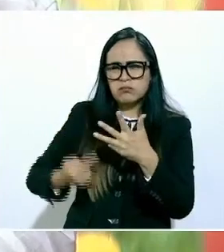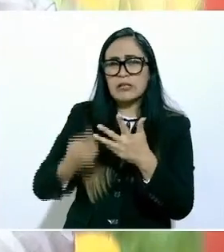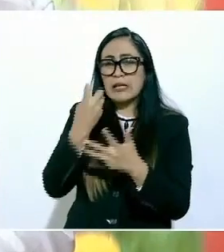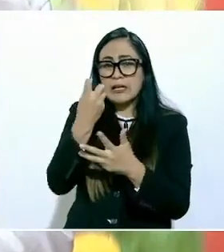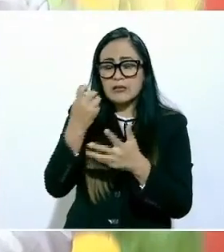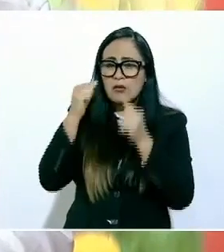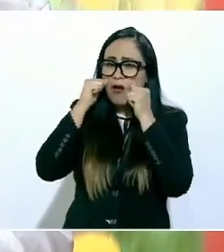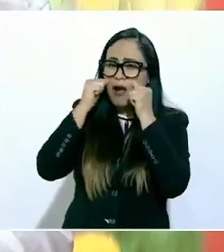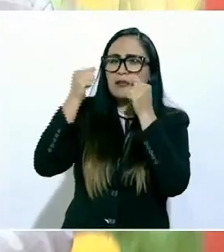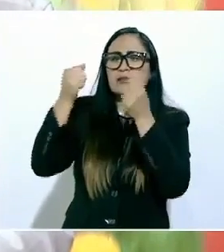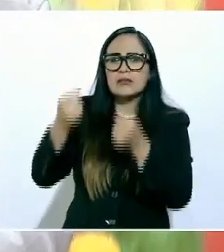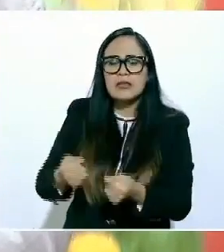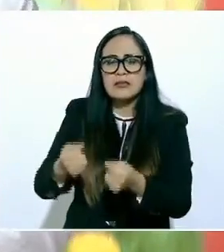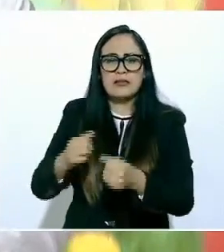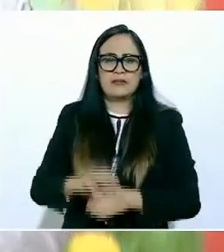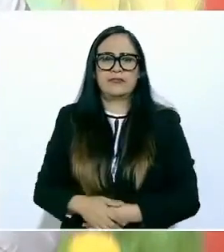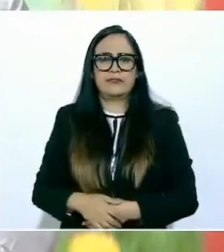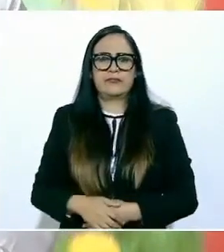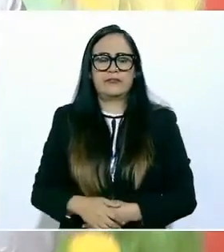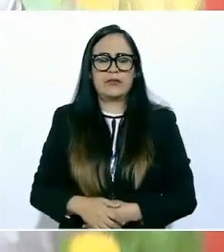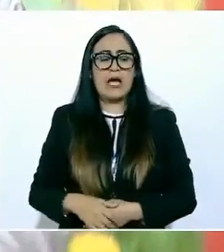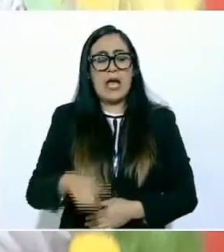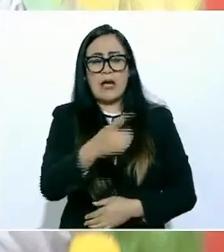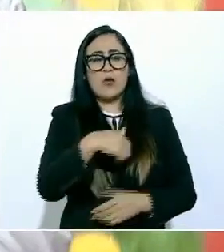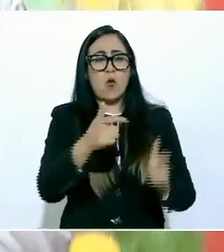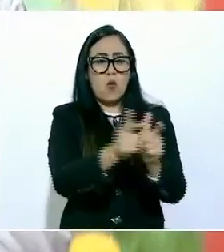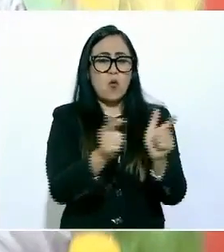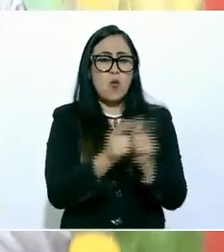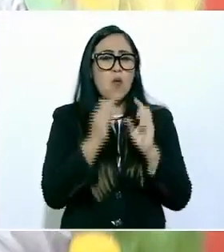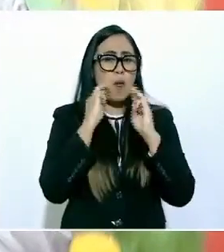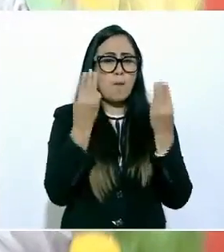Y un propósito es quitarles a los jóvenes.